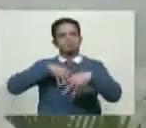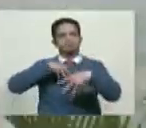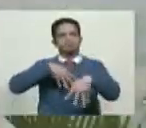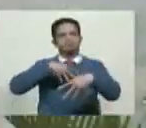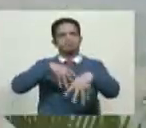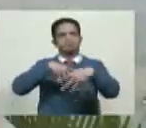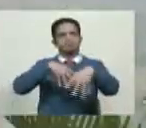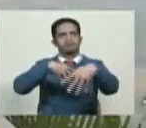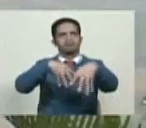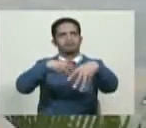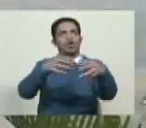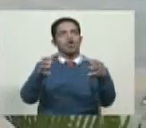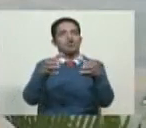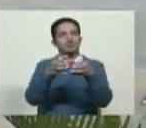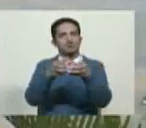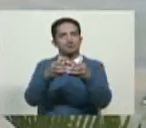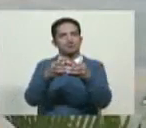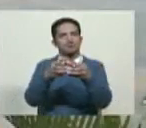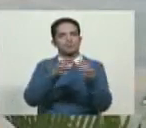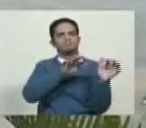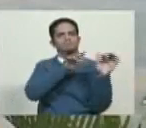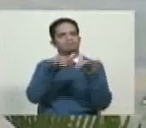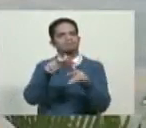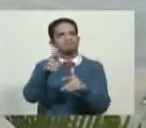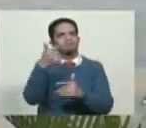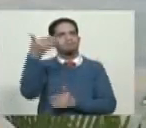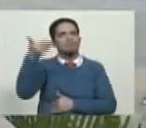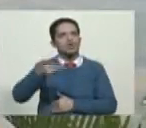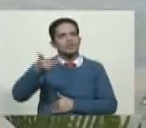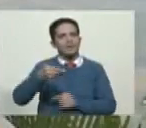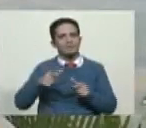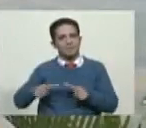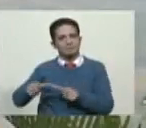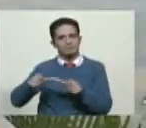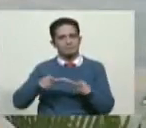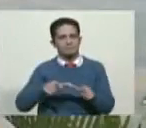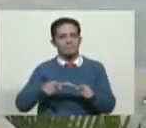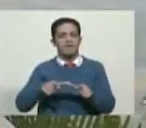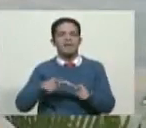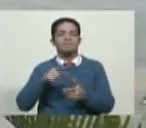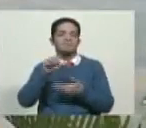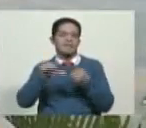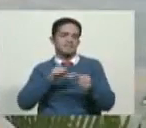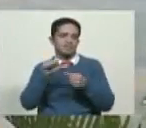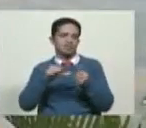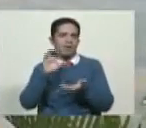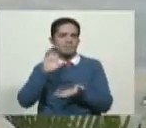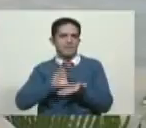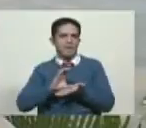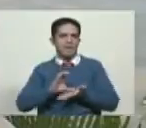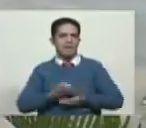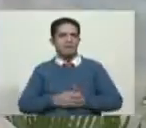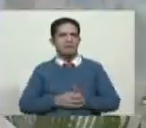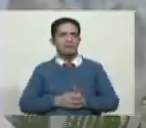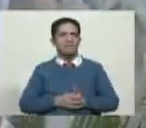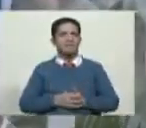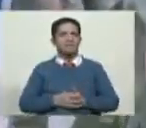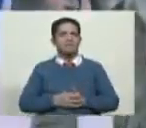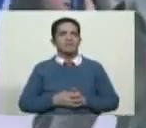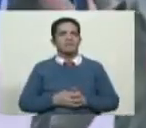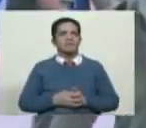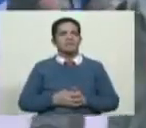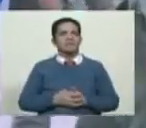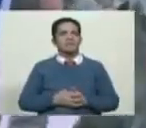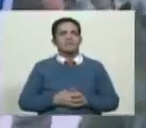se encuentran presentes en esta importante unidad militar del Distrito Capital para darle el acompañamiento